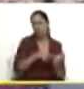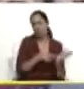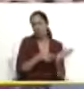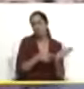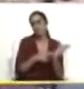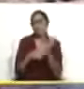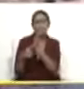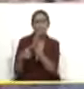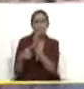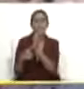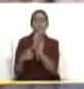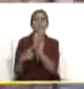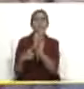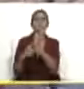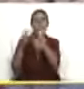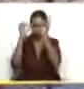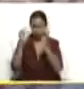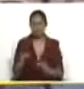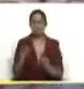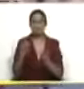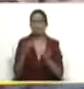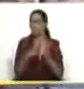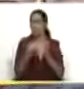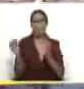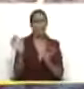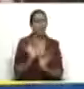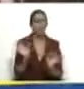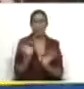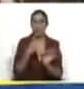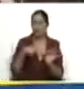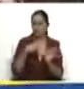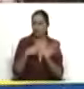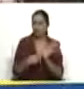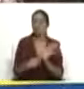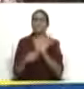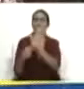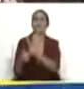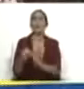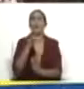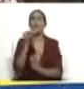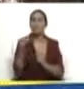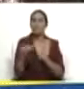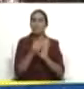lección ciclopia, bíblica,